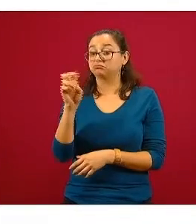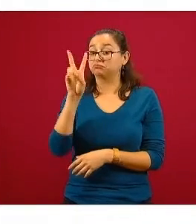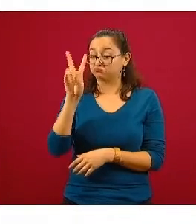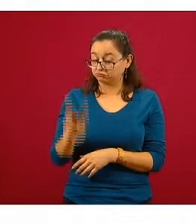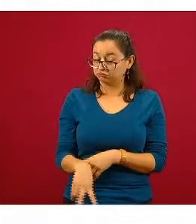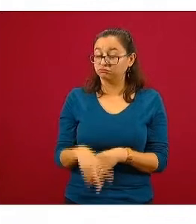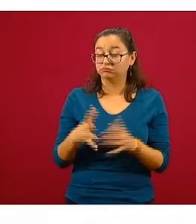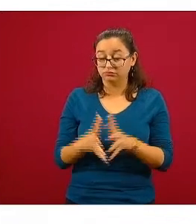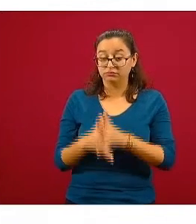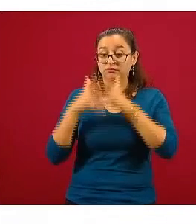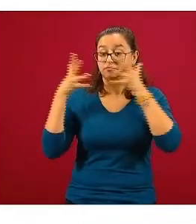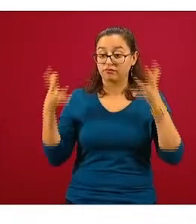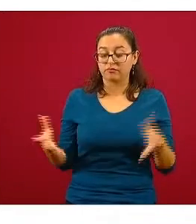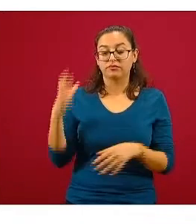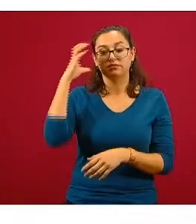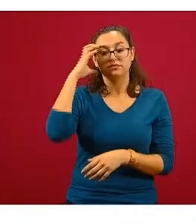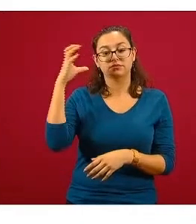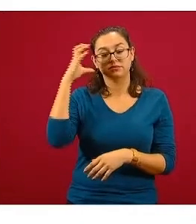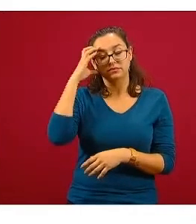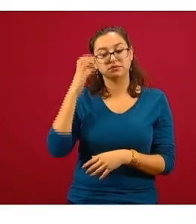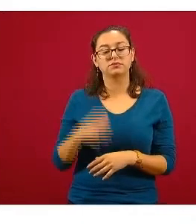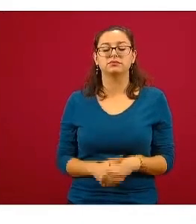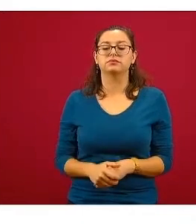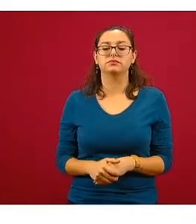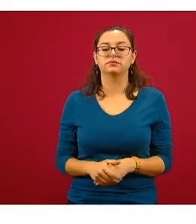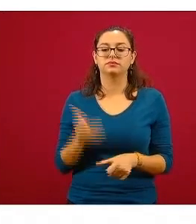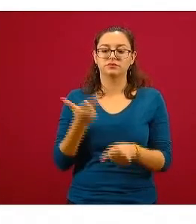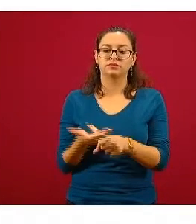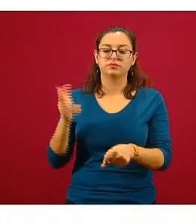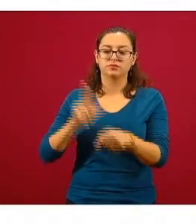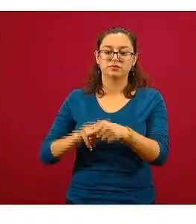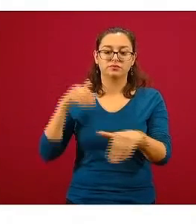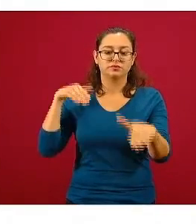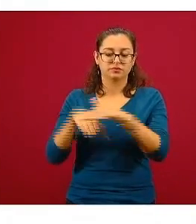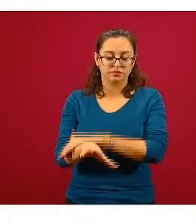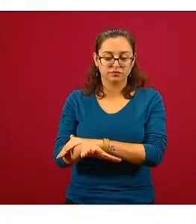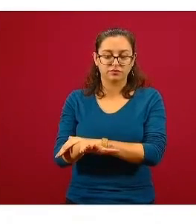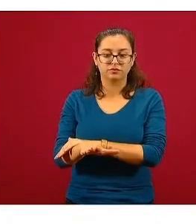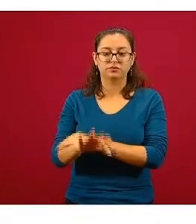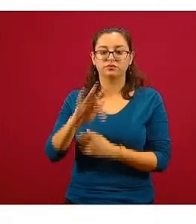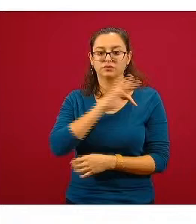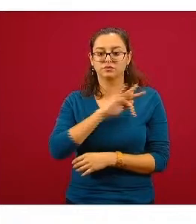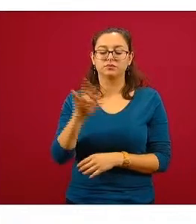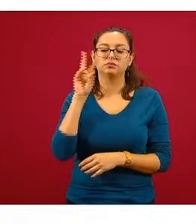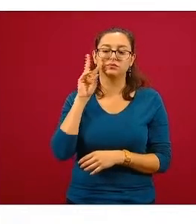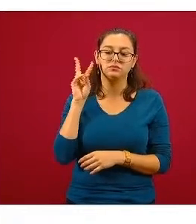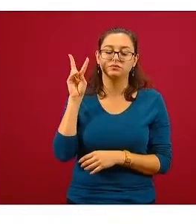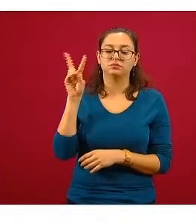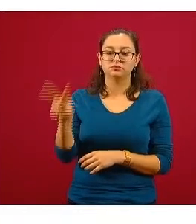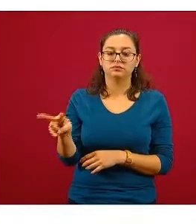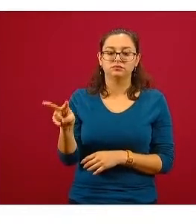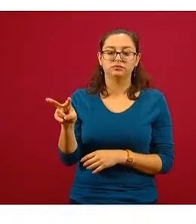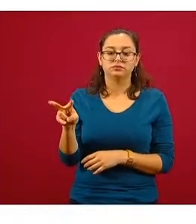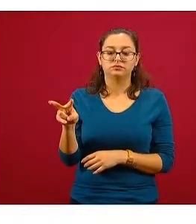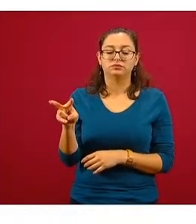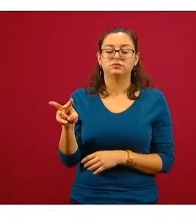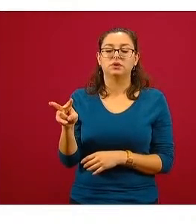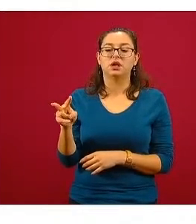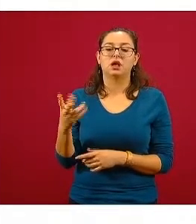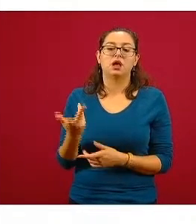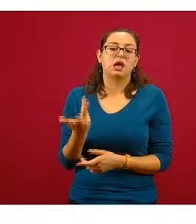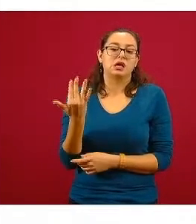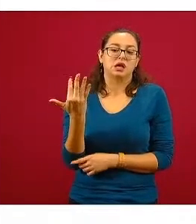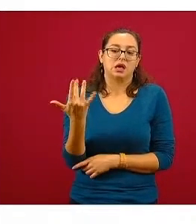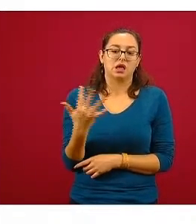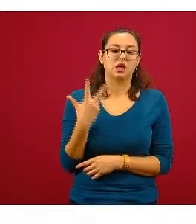considerable este número de camas. Las camas de hospitalización, que son las que estoy señalando como observación, Inicialmente